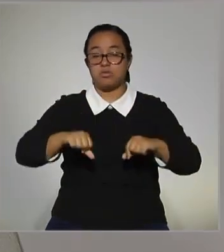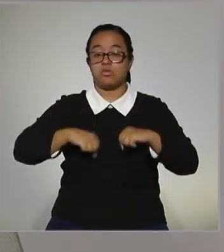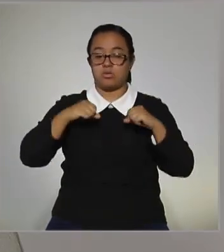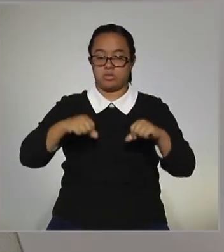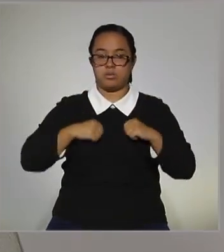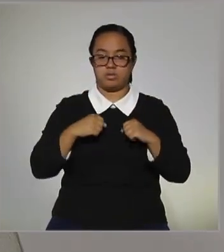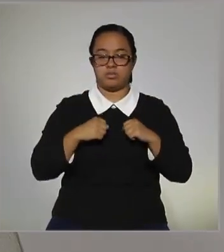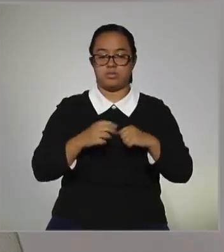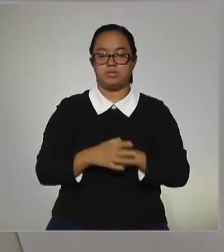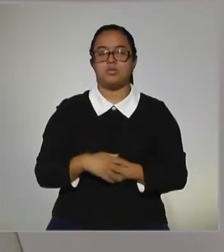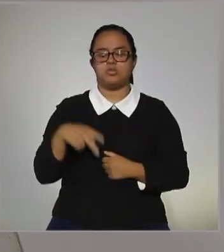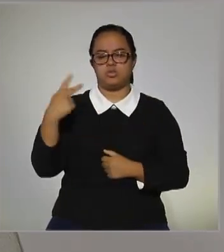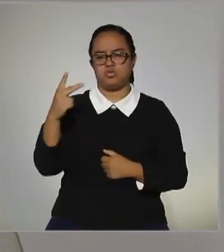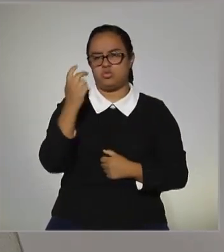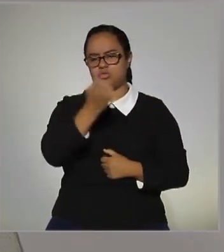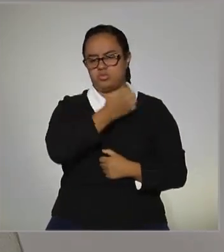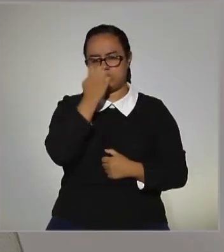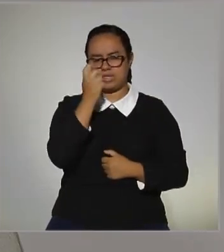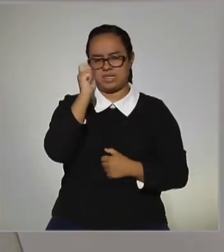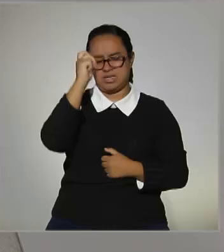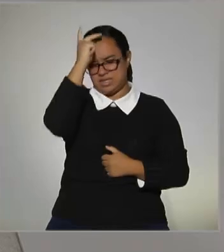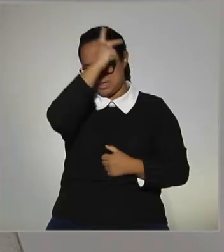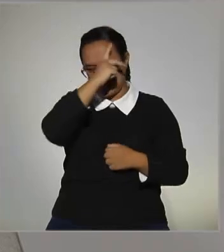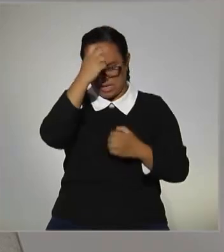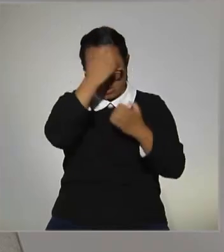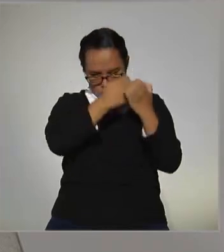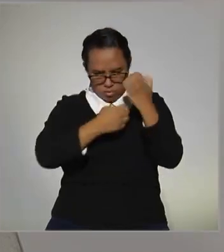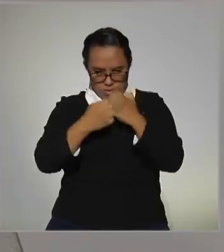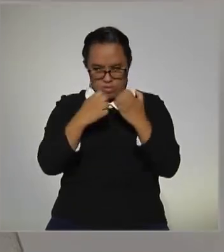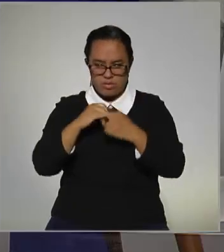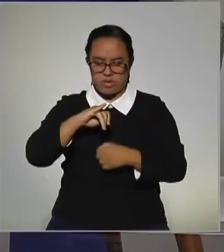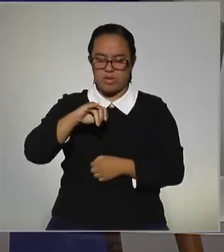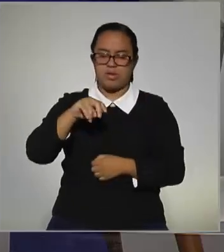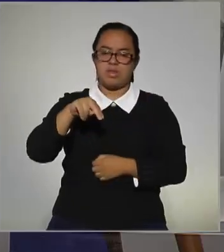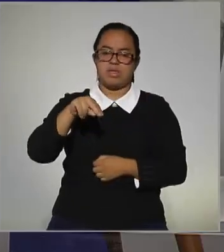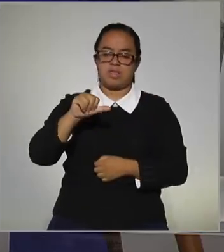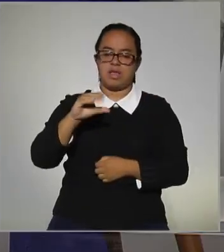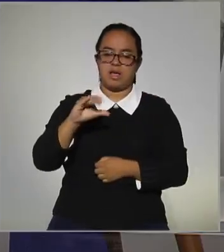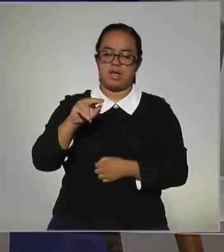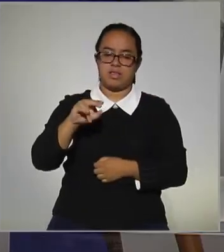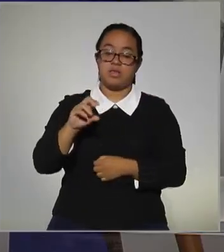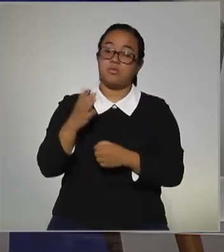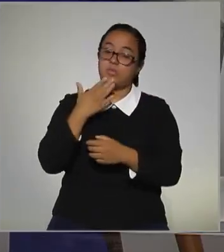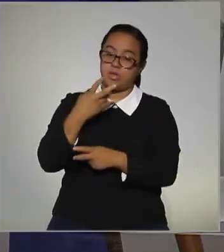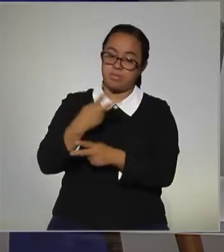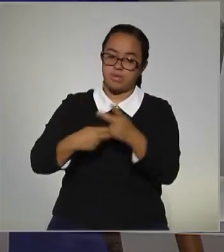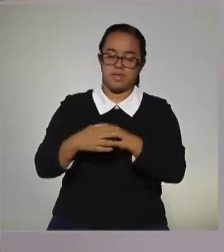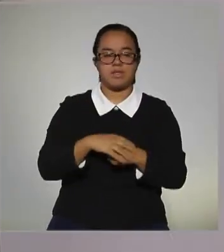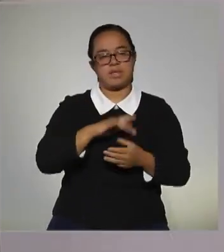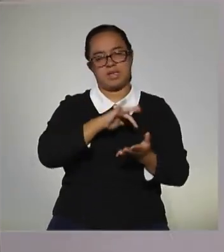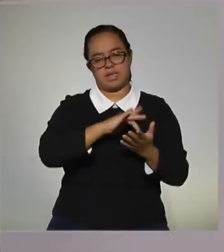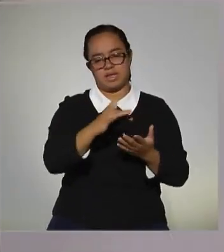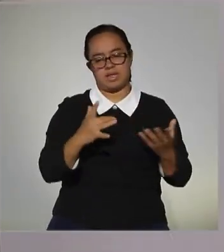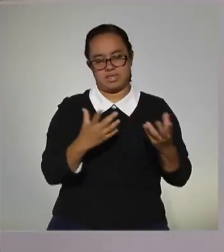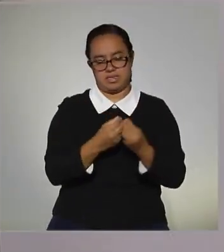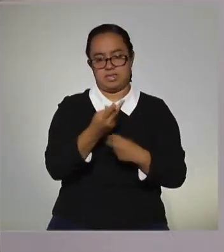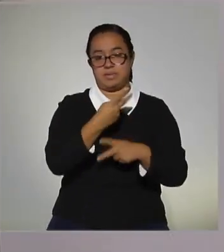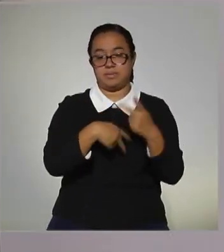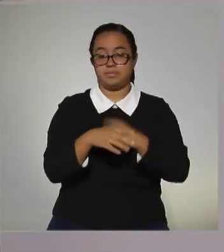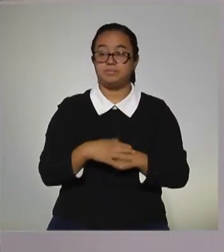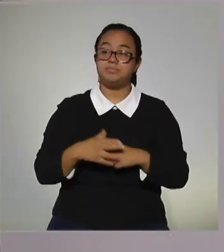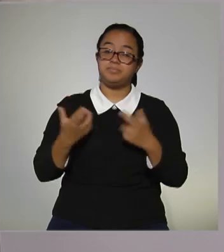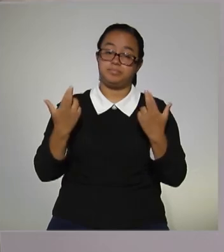en psicoanálisis por el Colegio de Psicoanálisis Lacaniano. Javier, bienvenido. Muchas gracias. Gracias por acompañarnos.